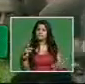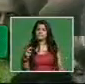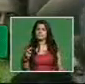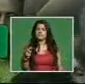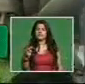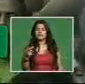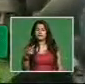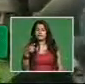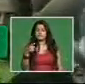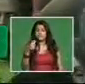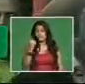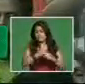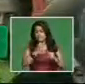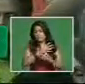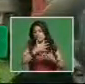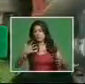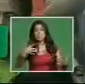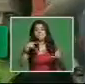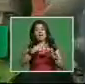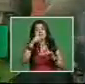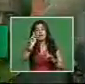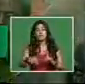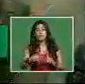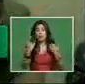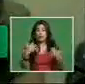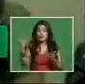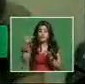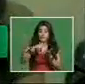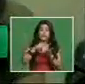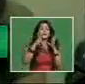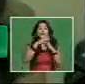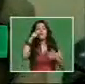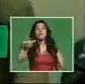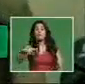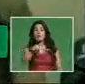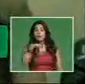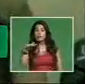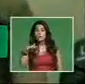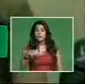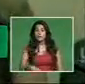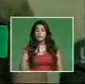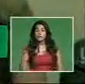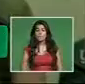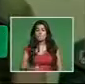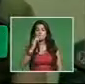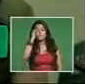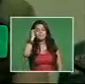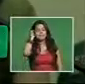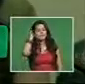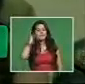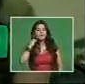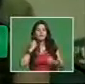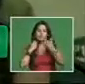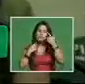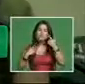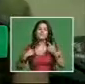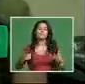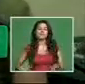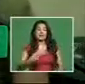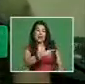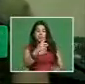además a ella se suman todos los dolores del pueblo porque por cada calle por cada